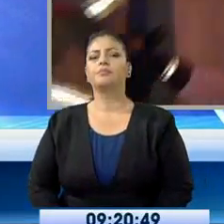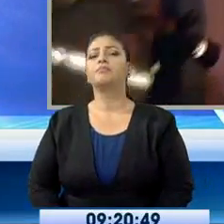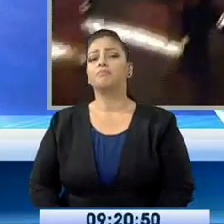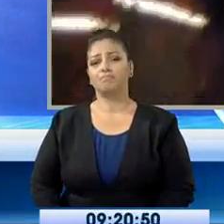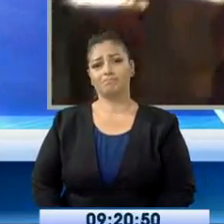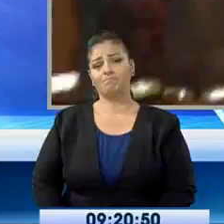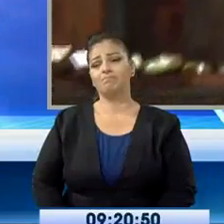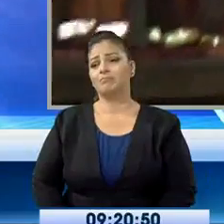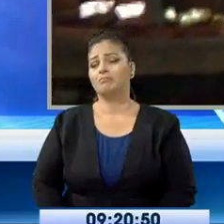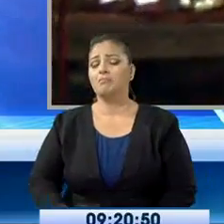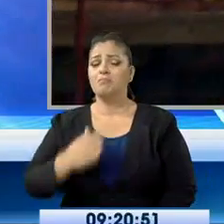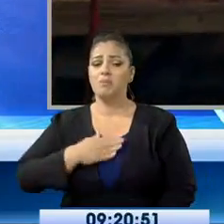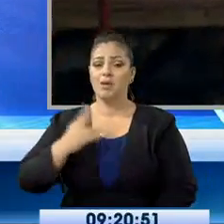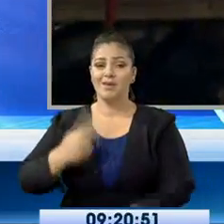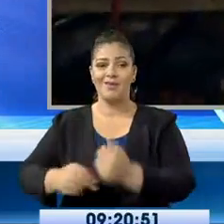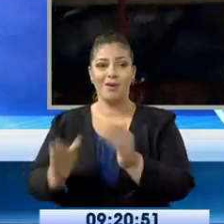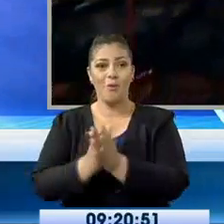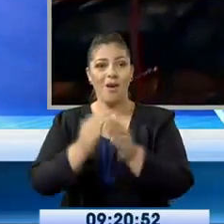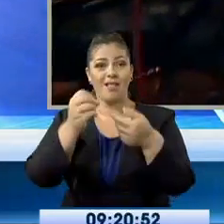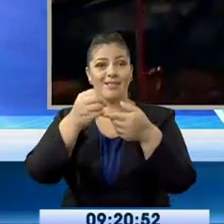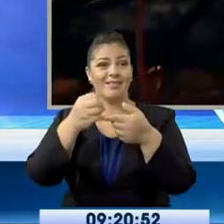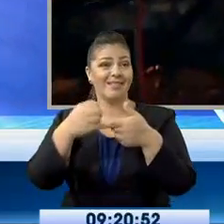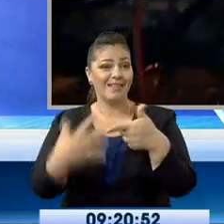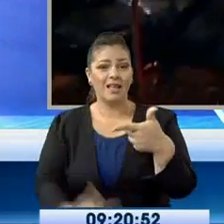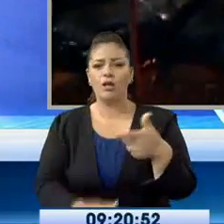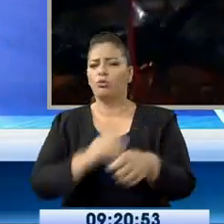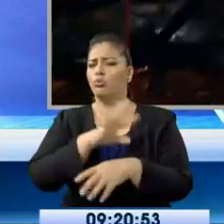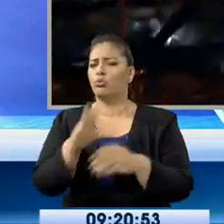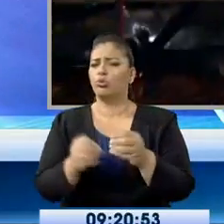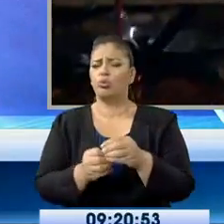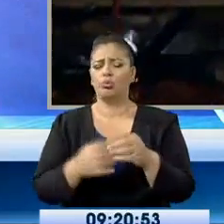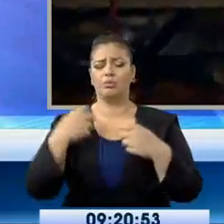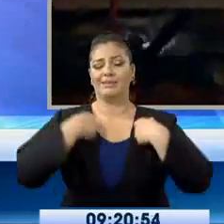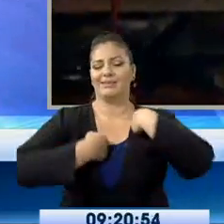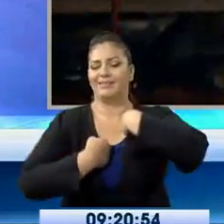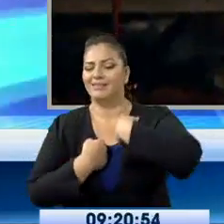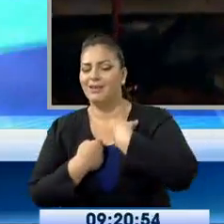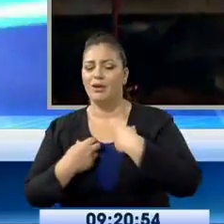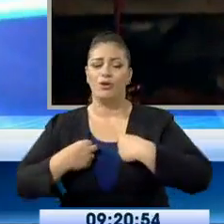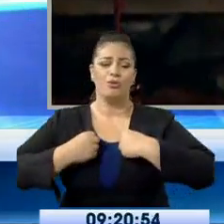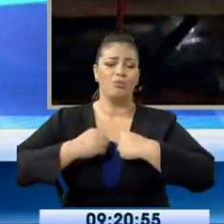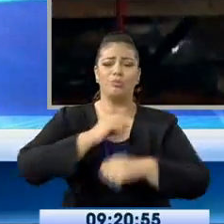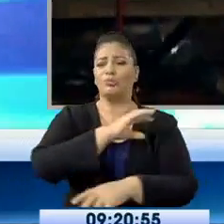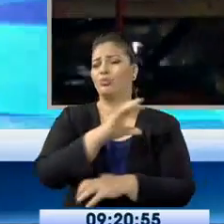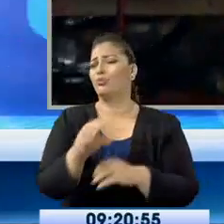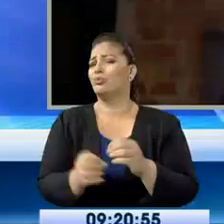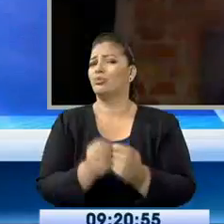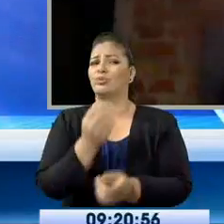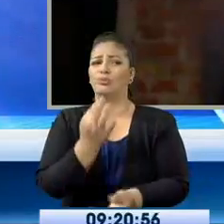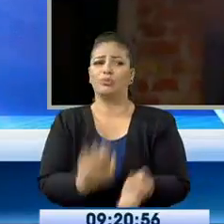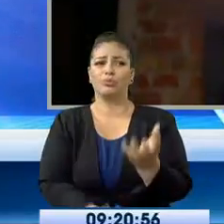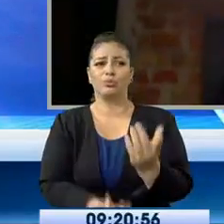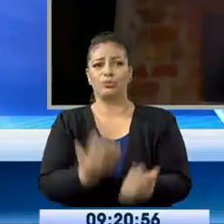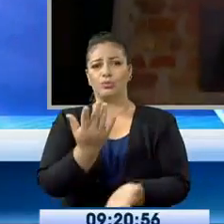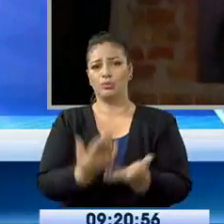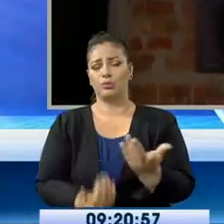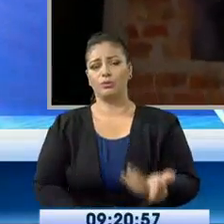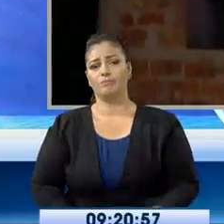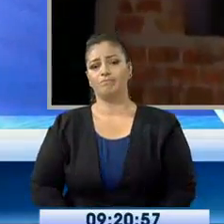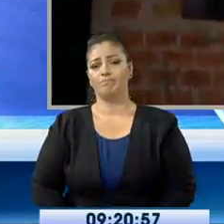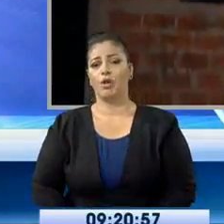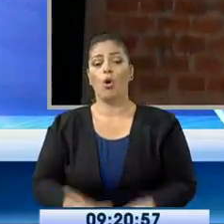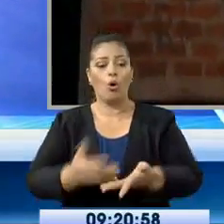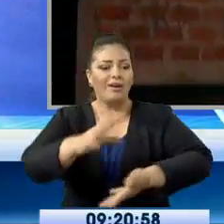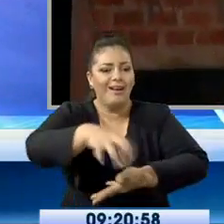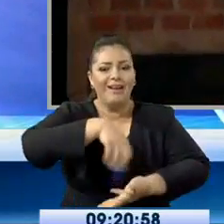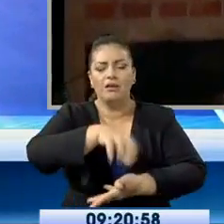los cuadernos de mis hijos, el mochila, el informe. Ya no pude sacar más porque yo quería salir, ya no podía leer. La candela no me dejó. Ahora, doña